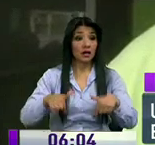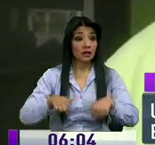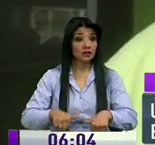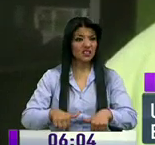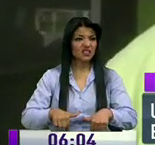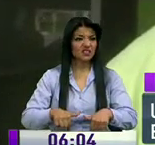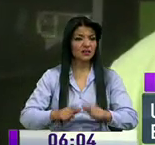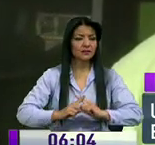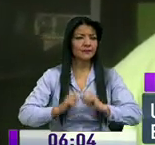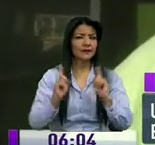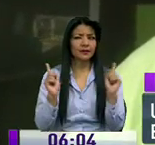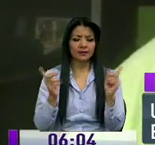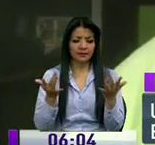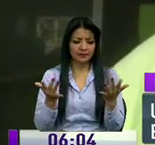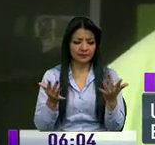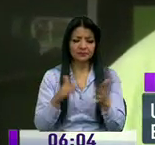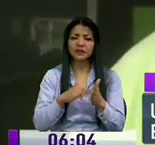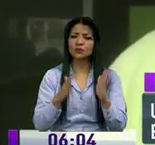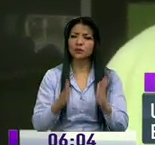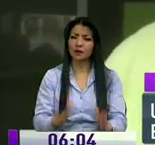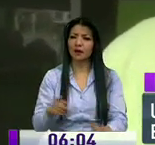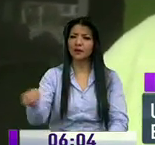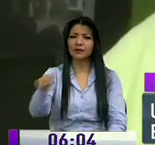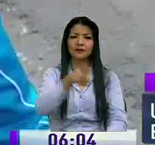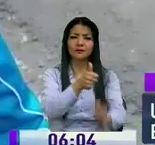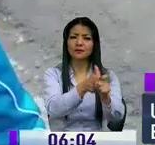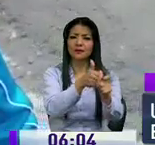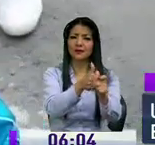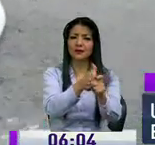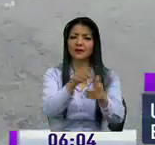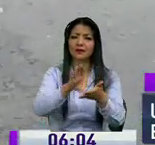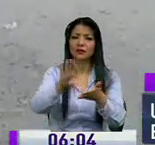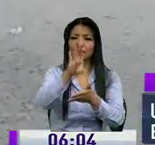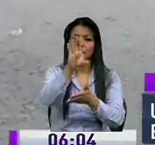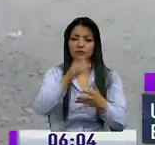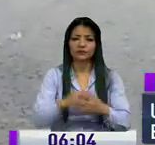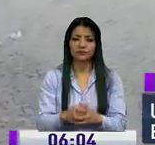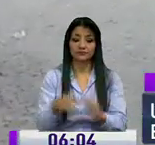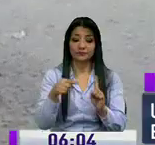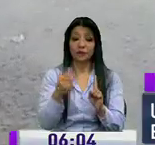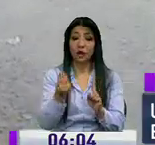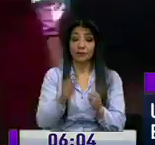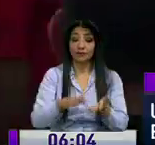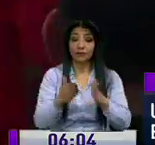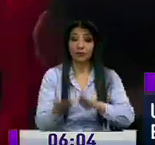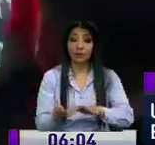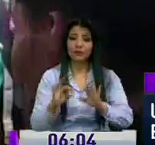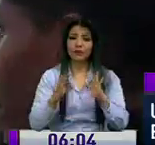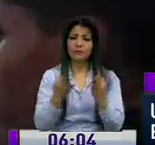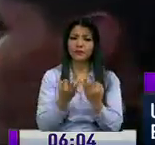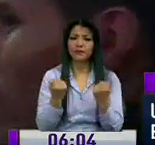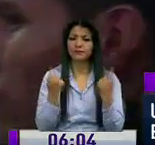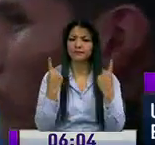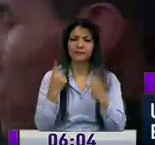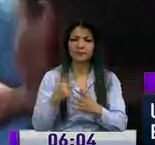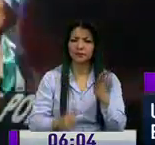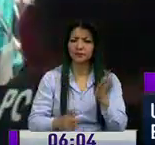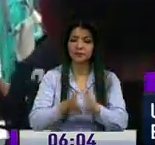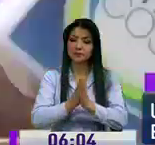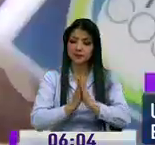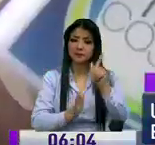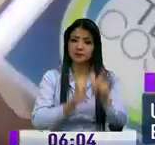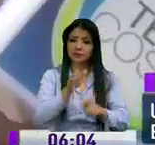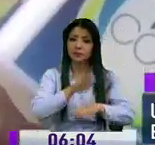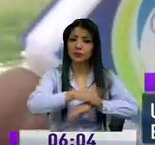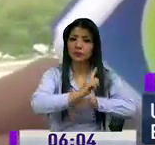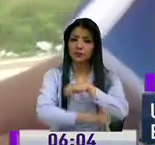mucho estudiantes de los colegios como él. Los familiares del joven fallecido no entienden lo ocurrido y exigen justicia. No